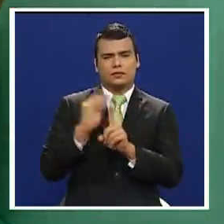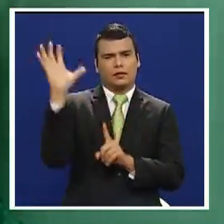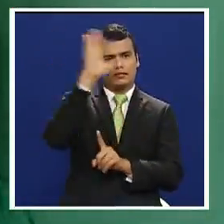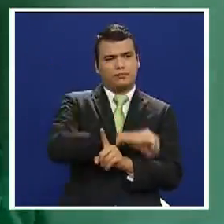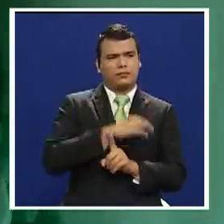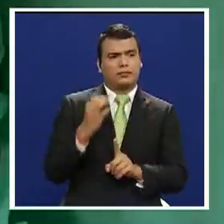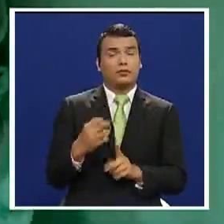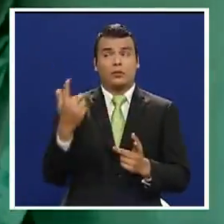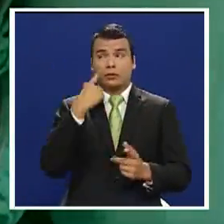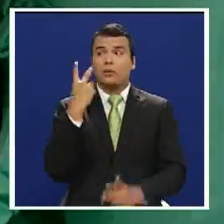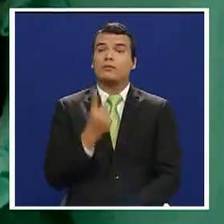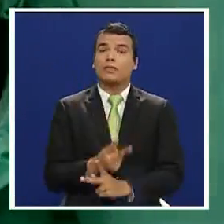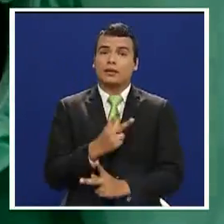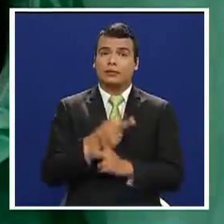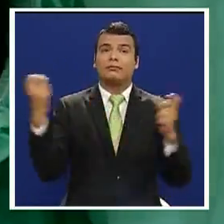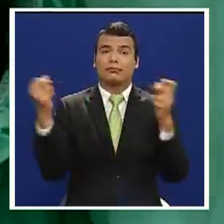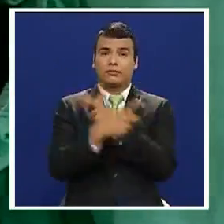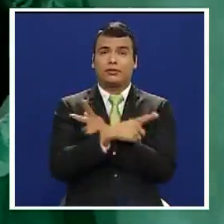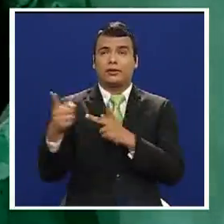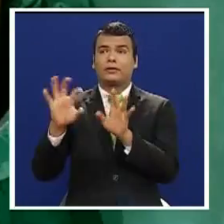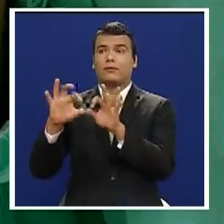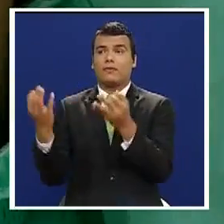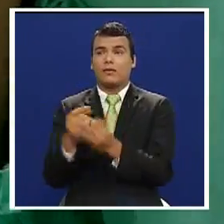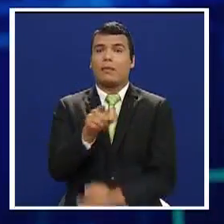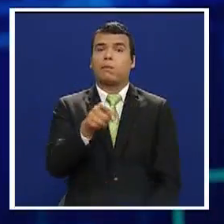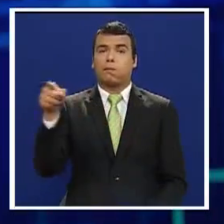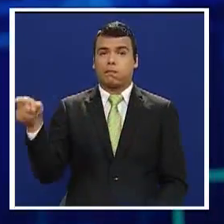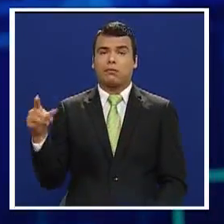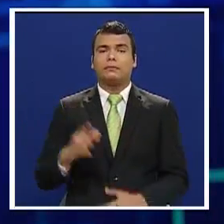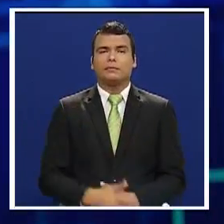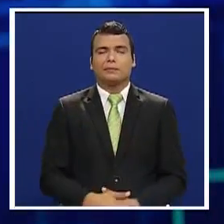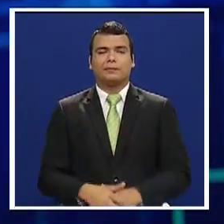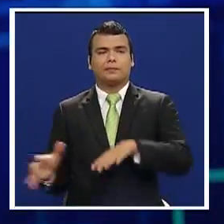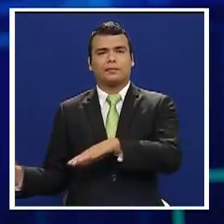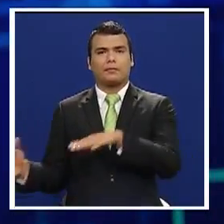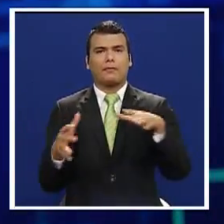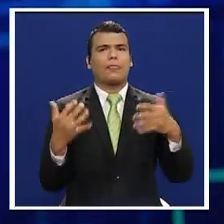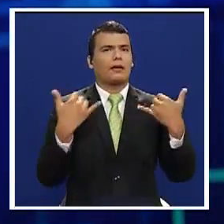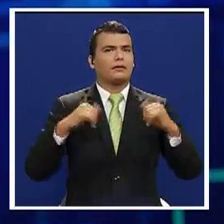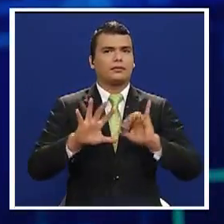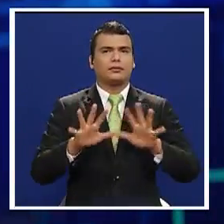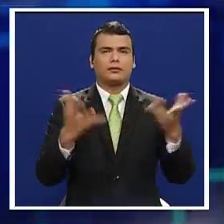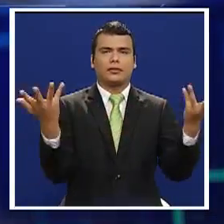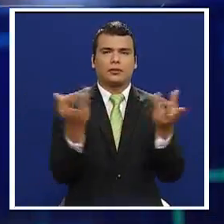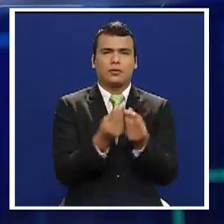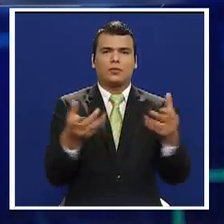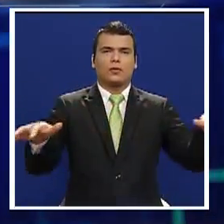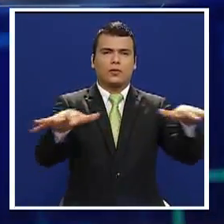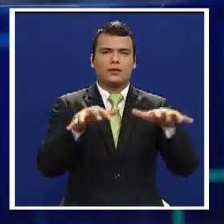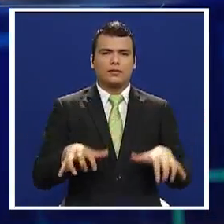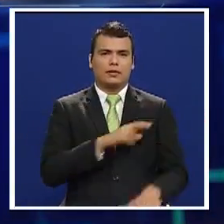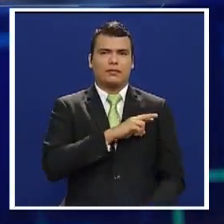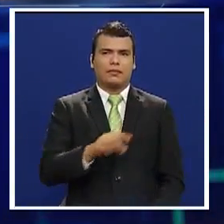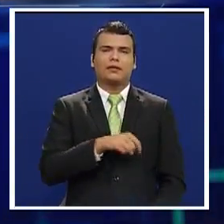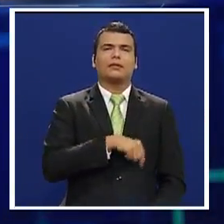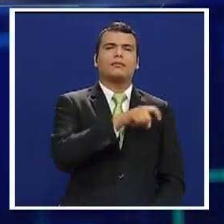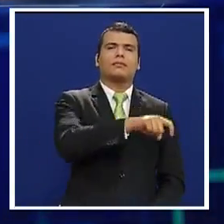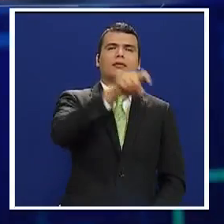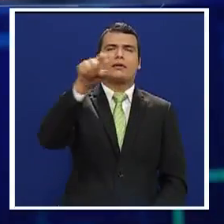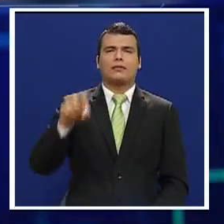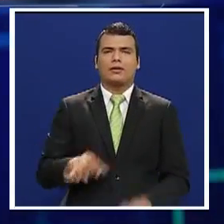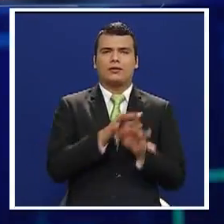zapote y roja, donde está clasificado todas aquellas acciones cotidianas que se vuelven muy normales, pero